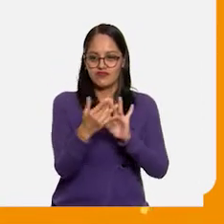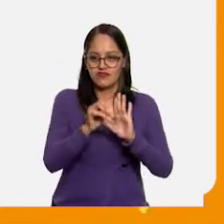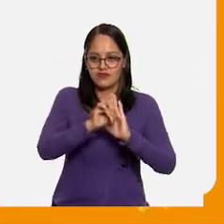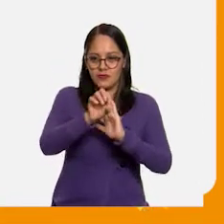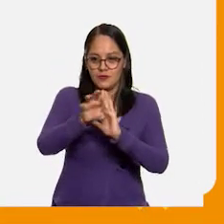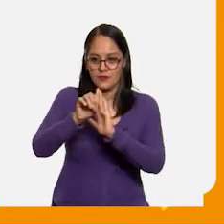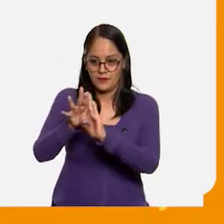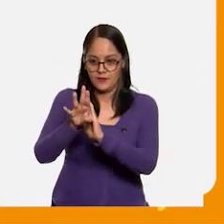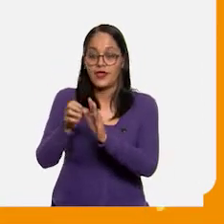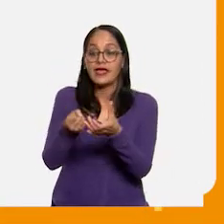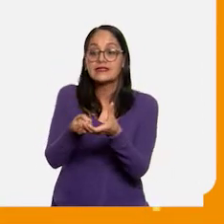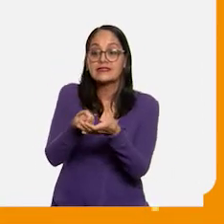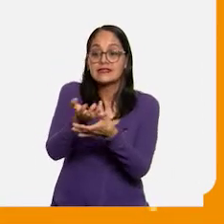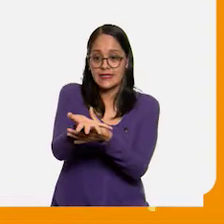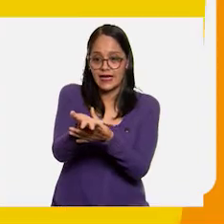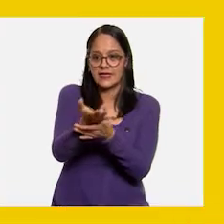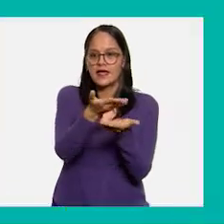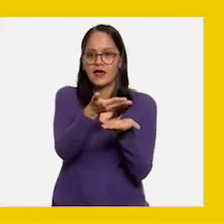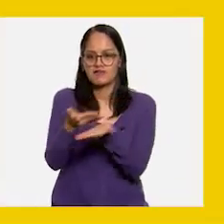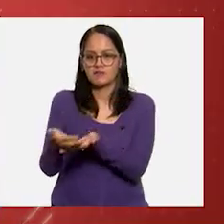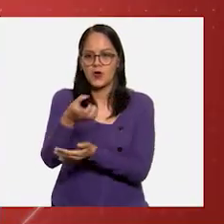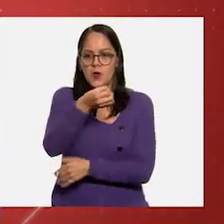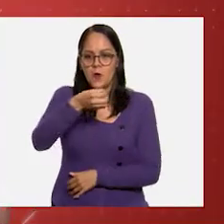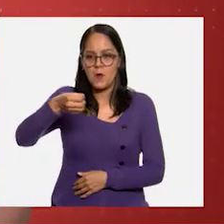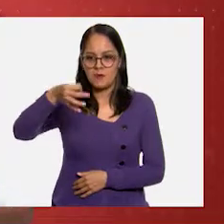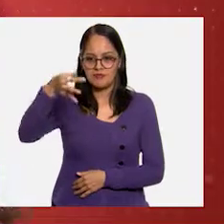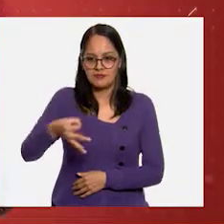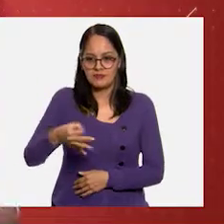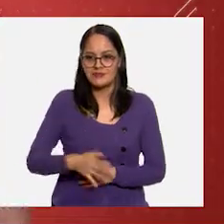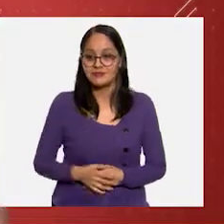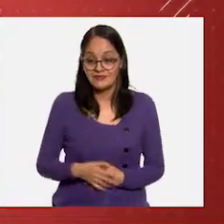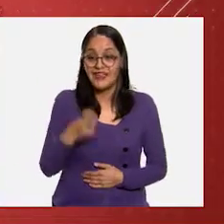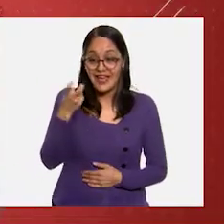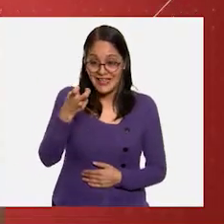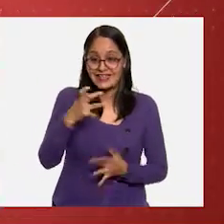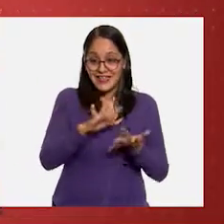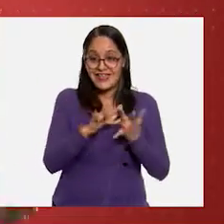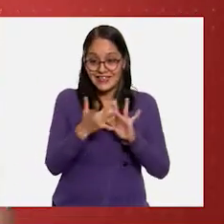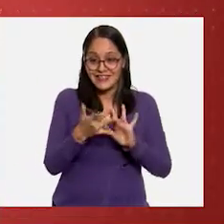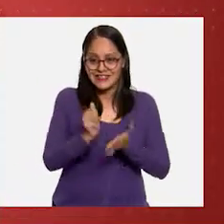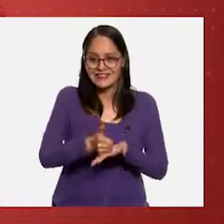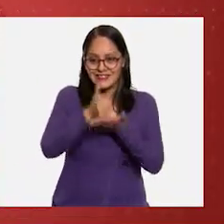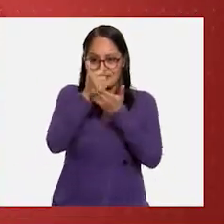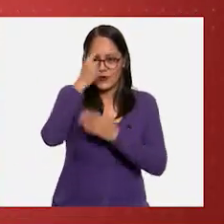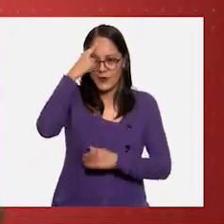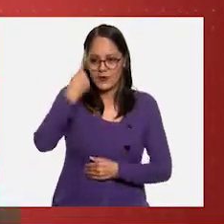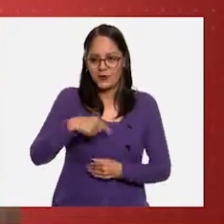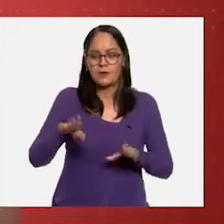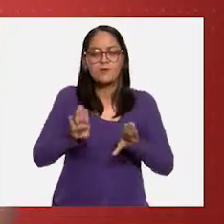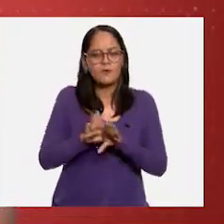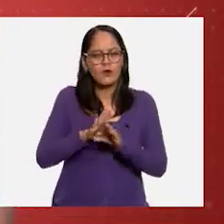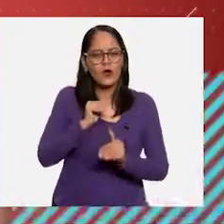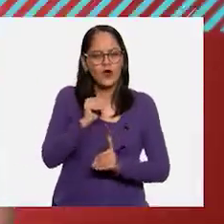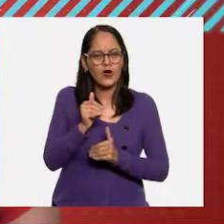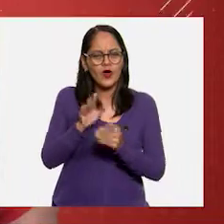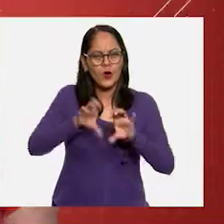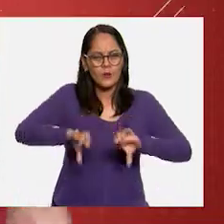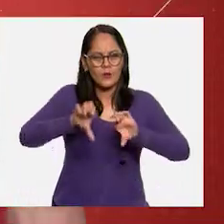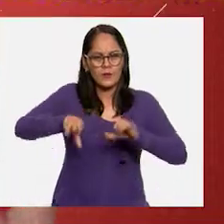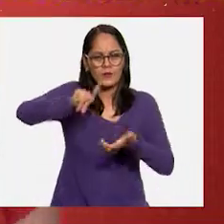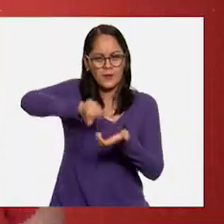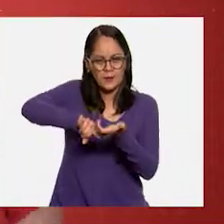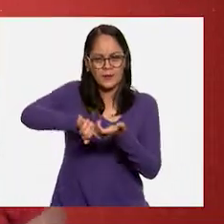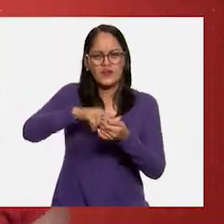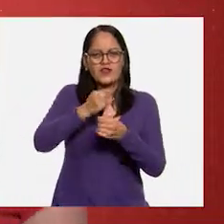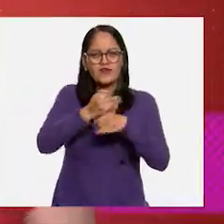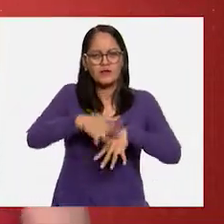la información que llega ya ordenada. Estas redes nos permiten comprender cómo procesa información una computadora. En la